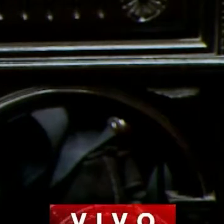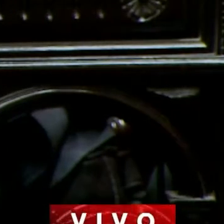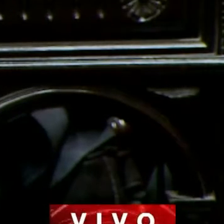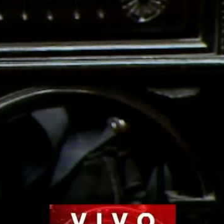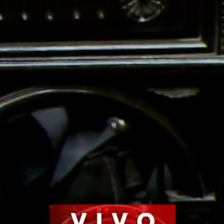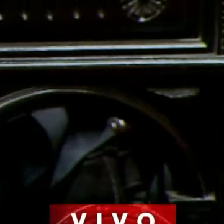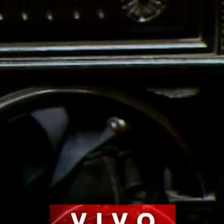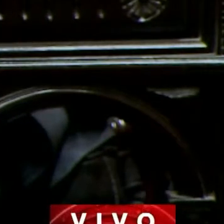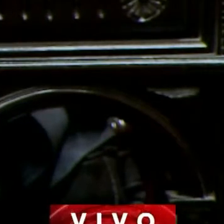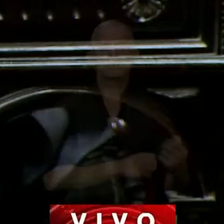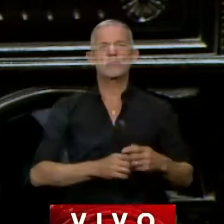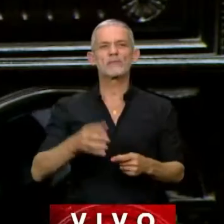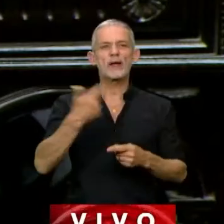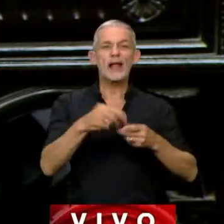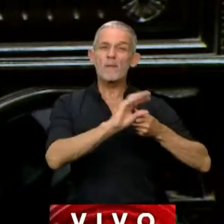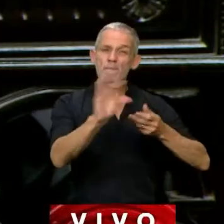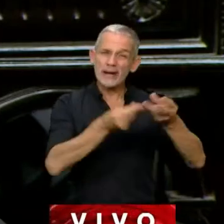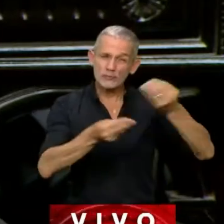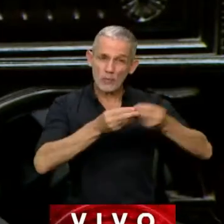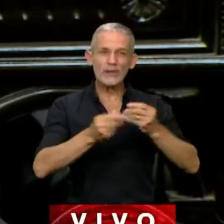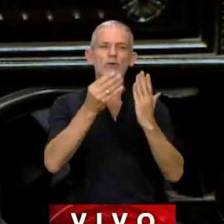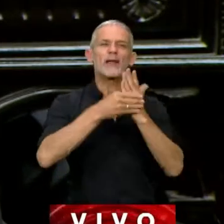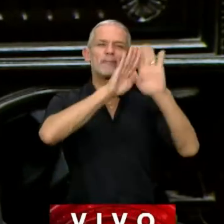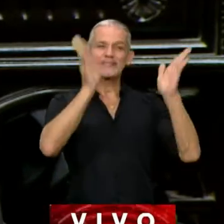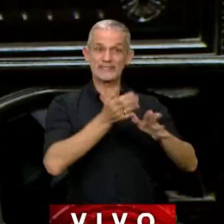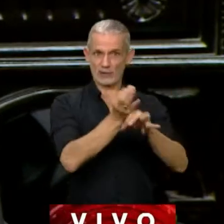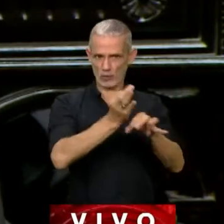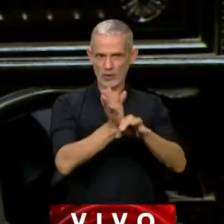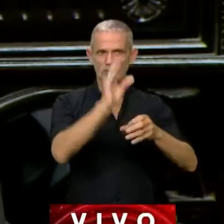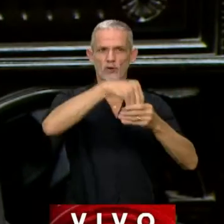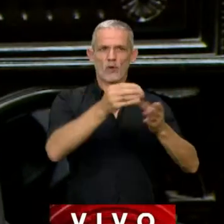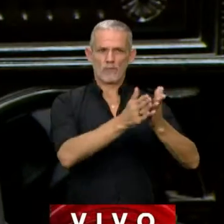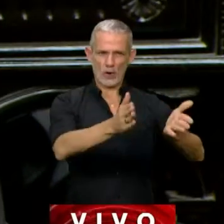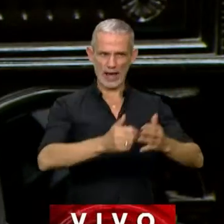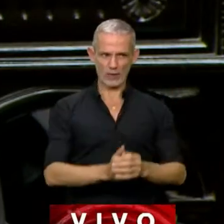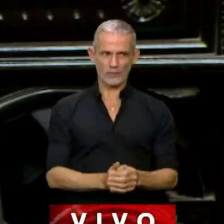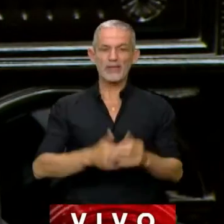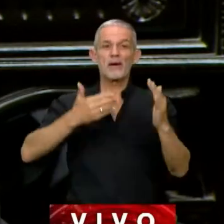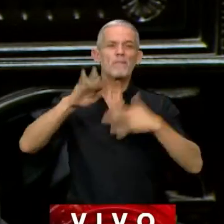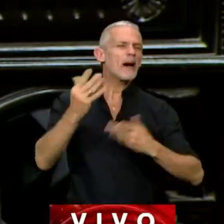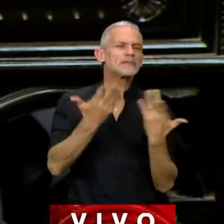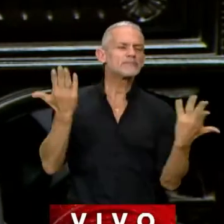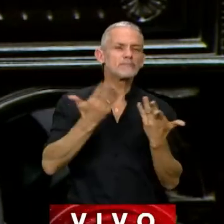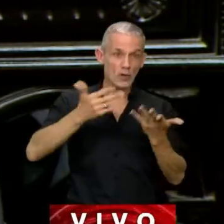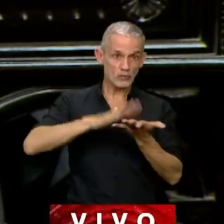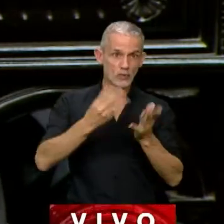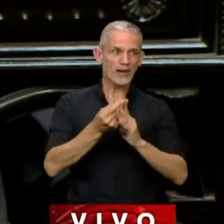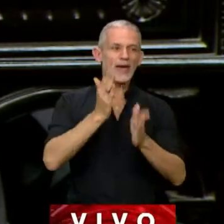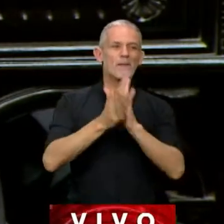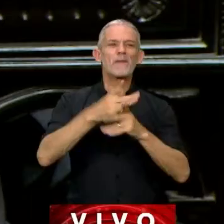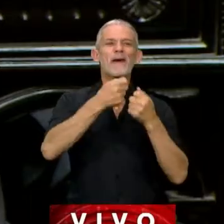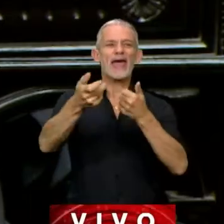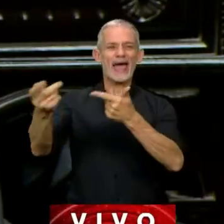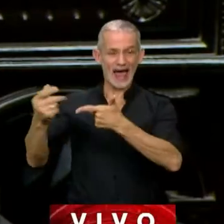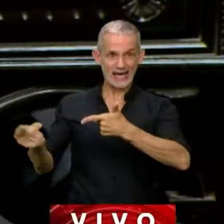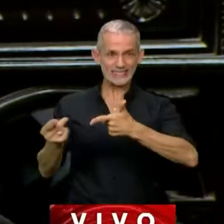95.166 millones de pesos al presupuesto del Ministerio de Educación, esencialmente en lo que tiene que ver con las becas y en lo